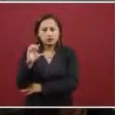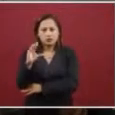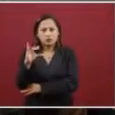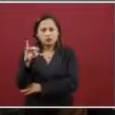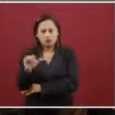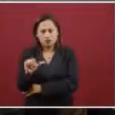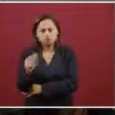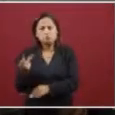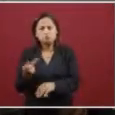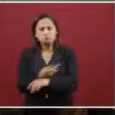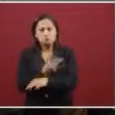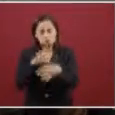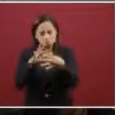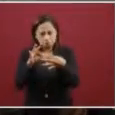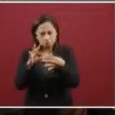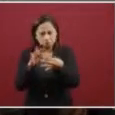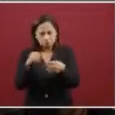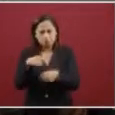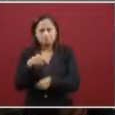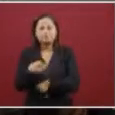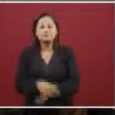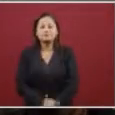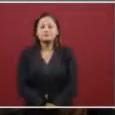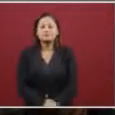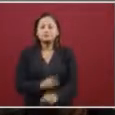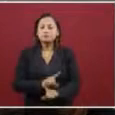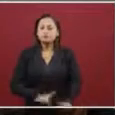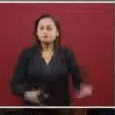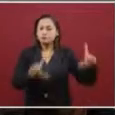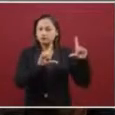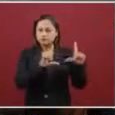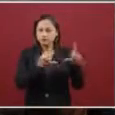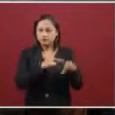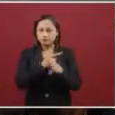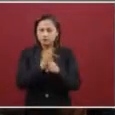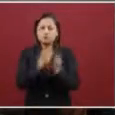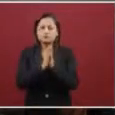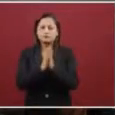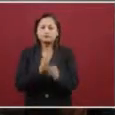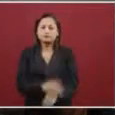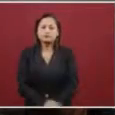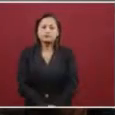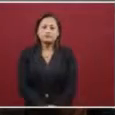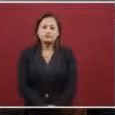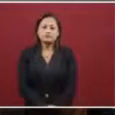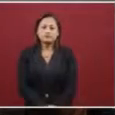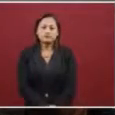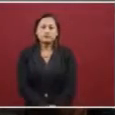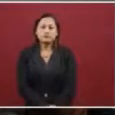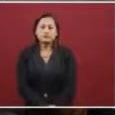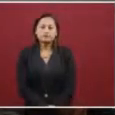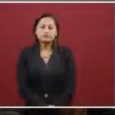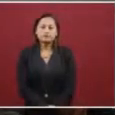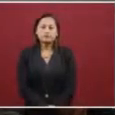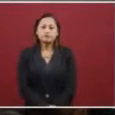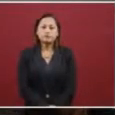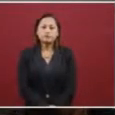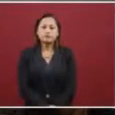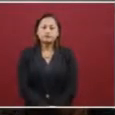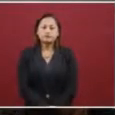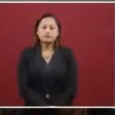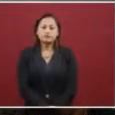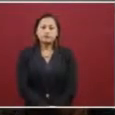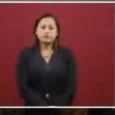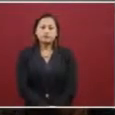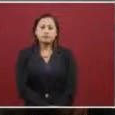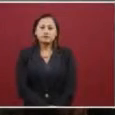siguiente gráfica x podemos señalar y enseguida el